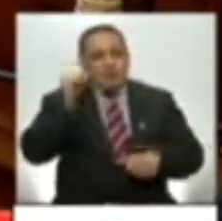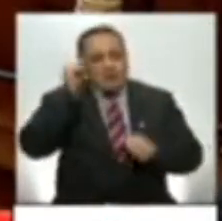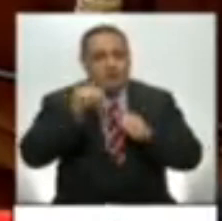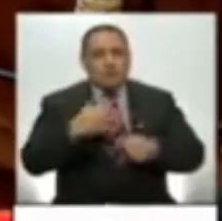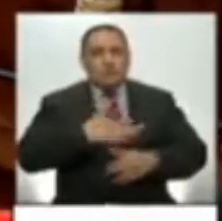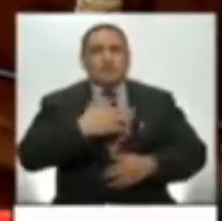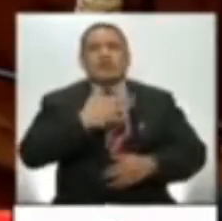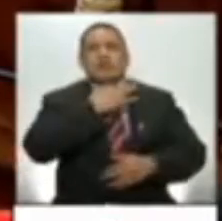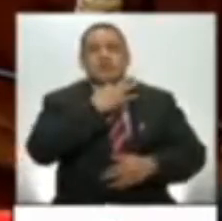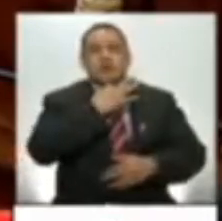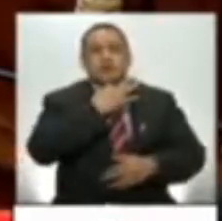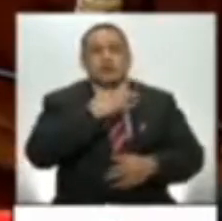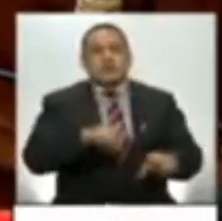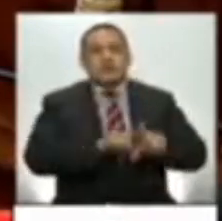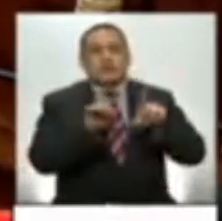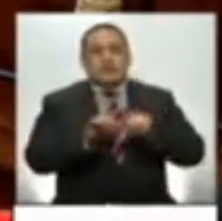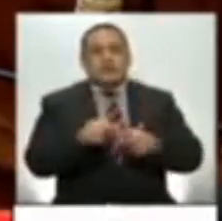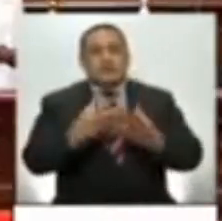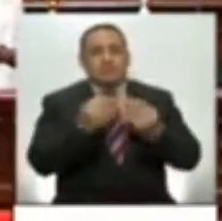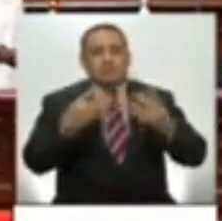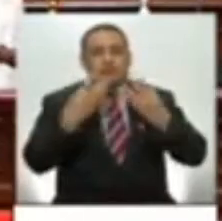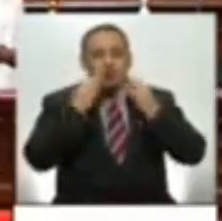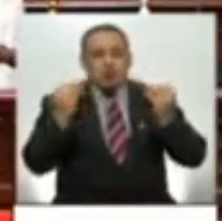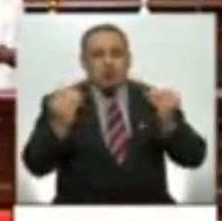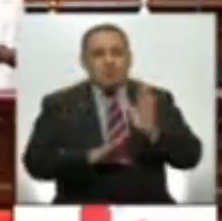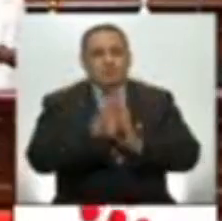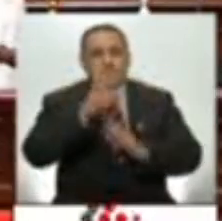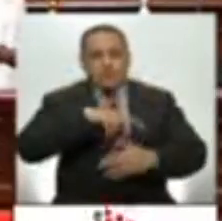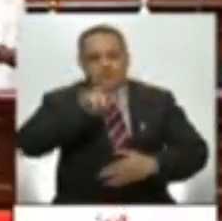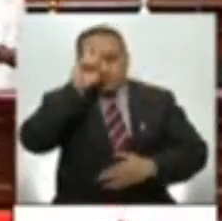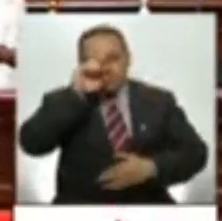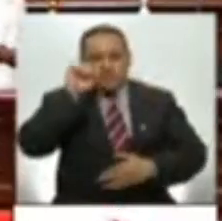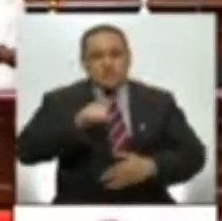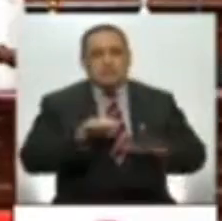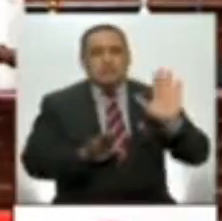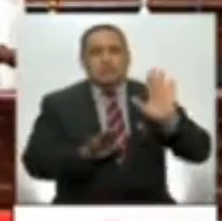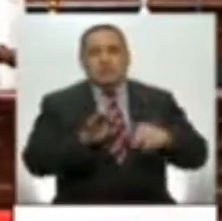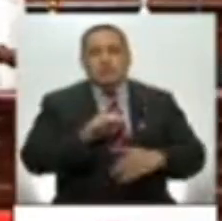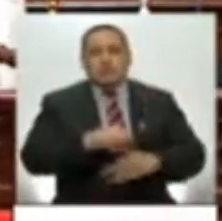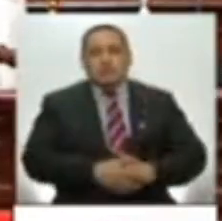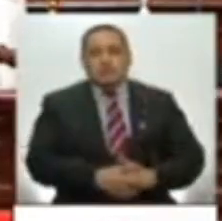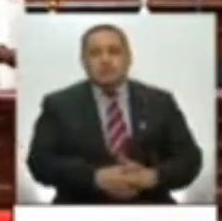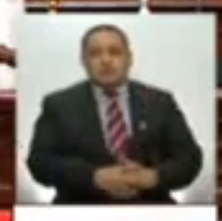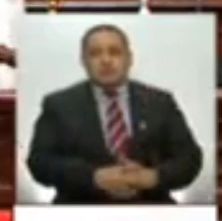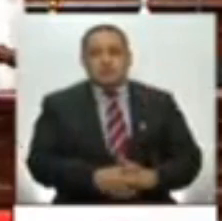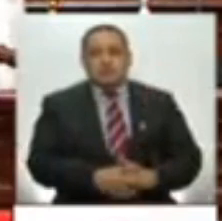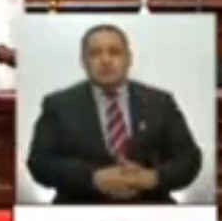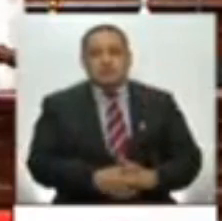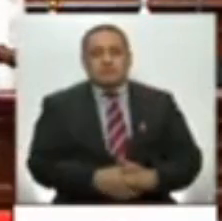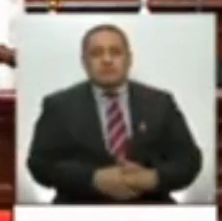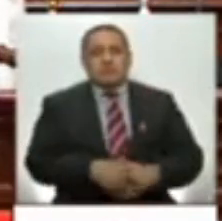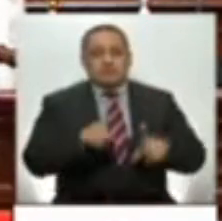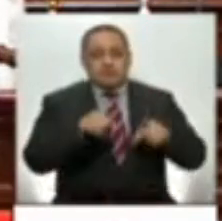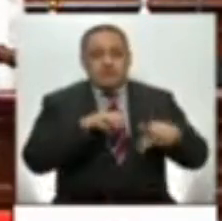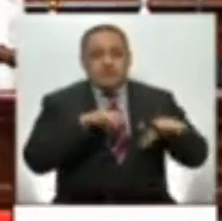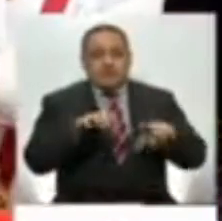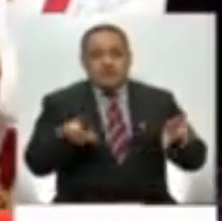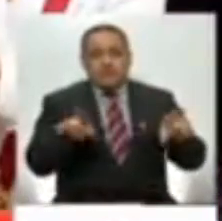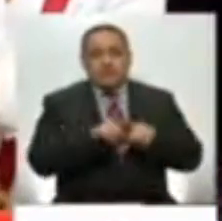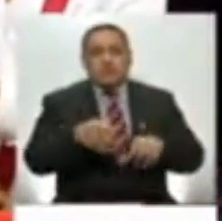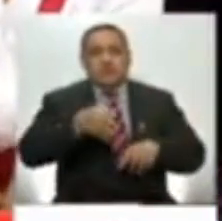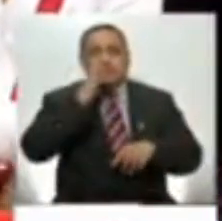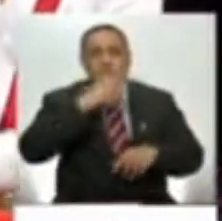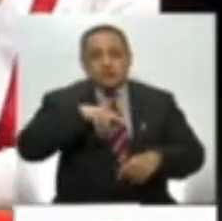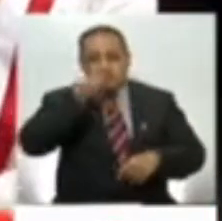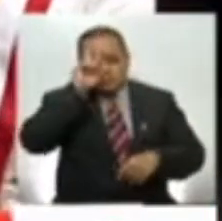abuelo Gonzalo Bazán Castillo y por los jóvenes emprendedores del Perú, sí, juro. Y así lo hace, que Dios